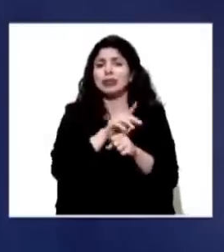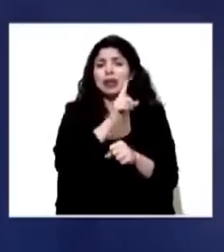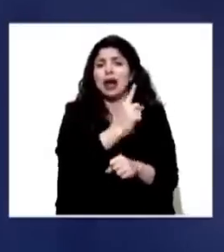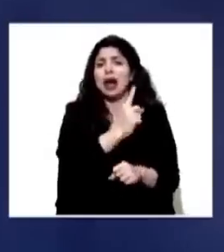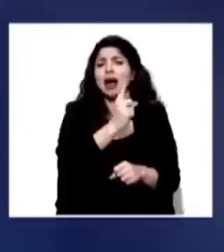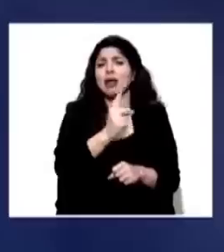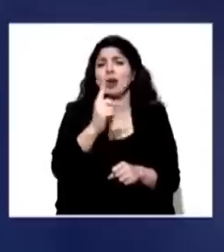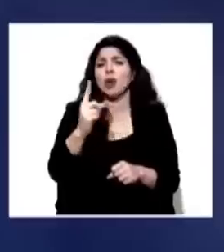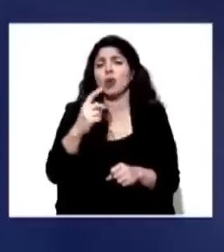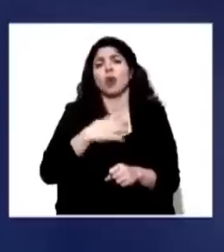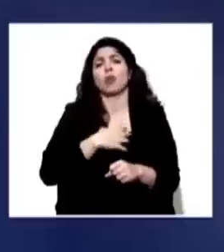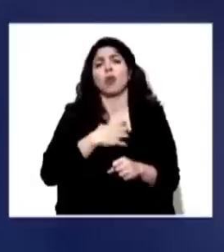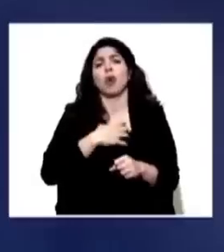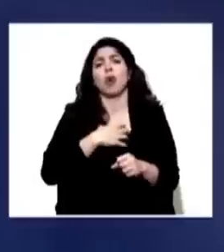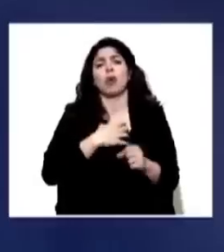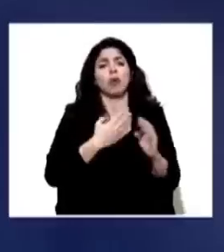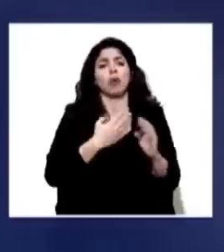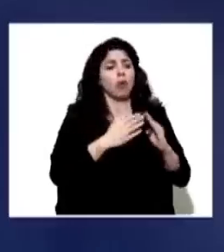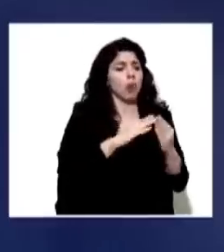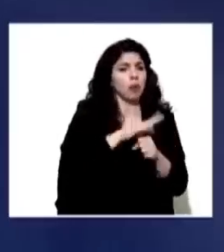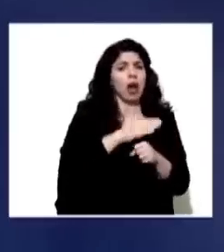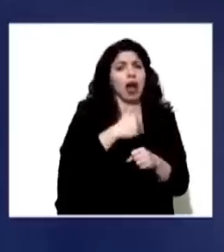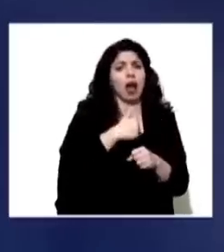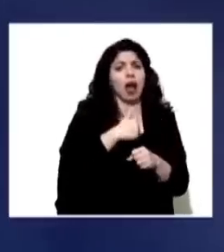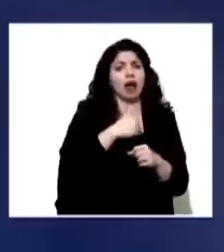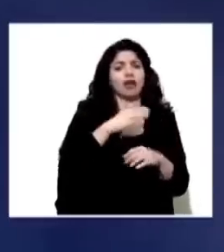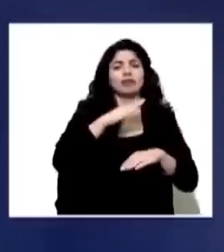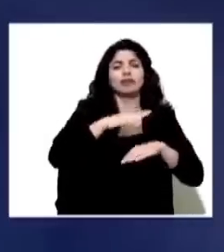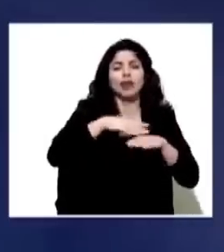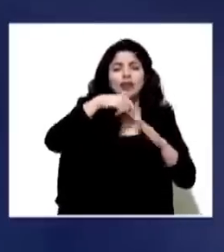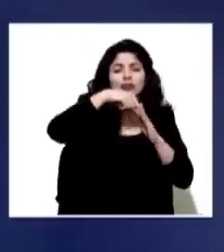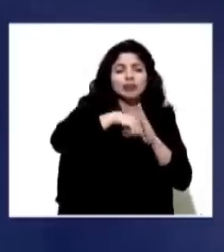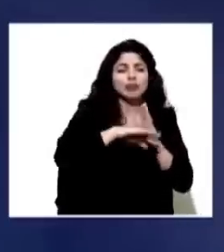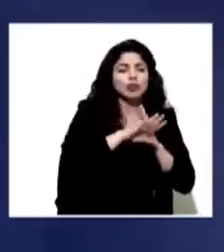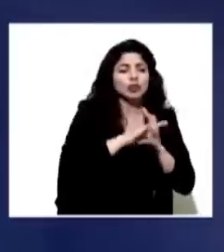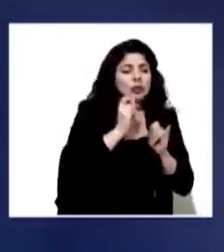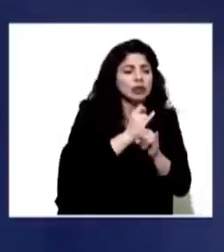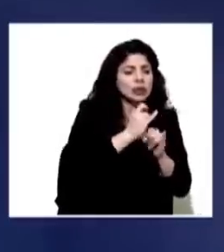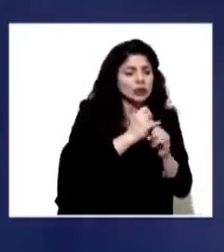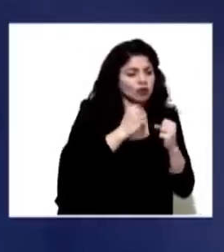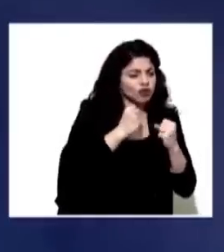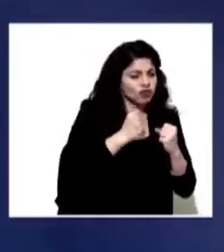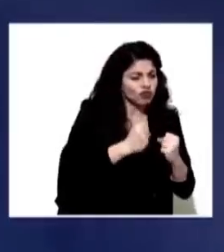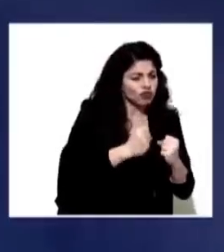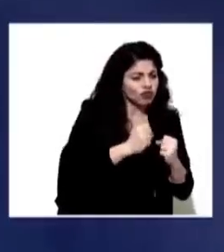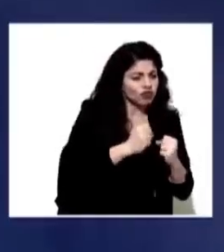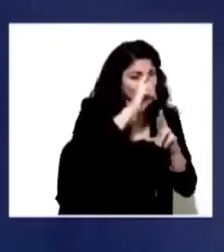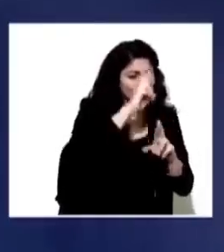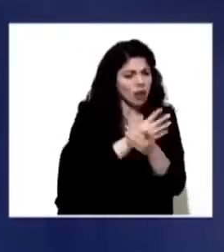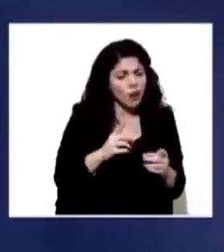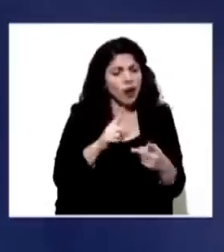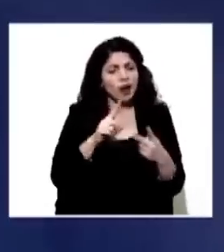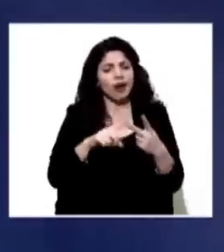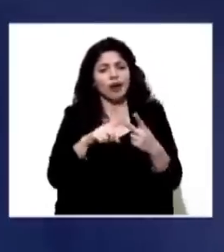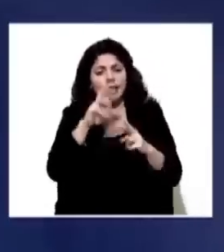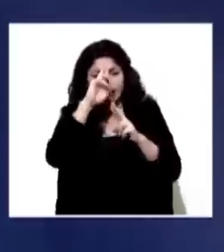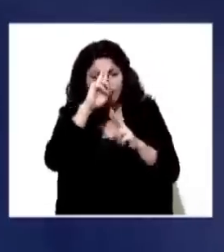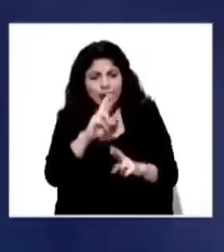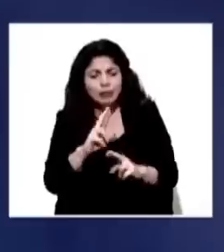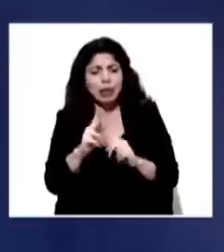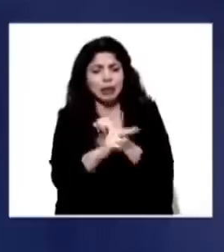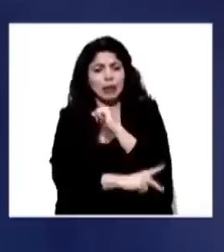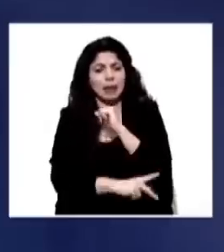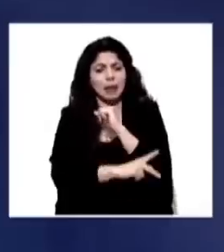también con sus propios pueblos acerca de la fortaleza de las instituciones democráticas, acerca de respetar el Estado de